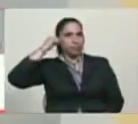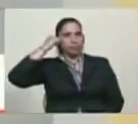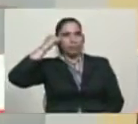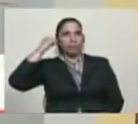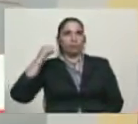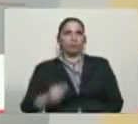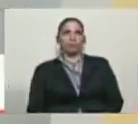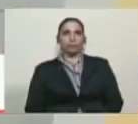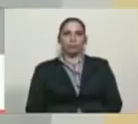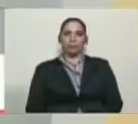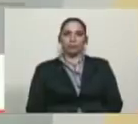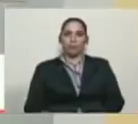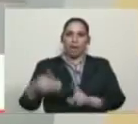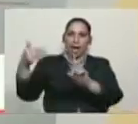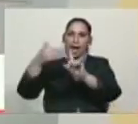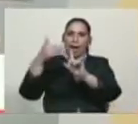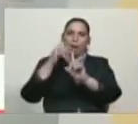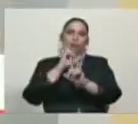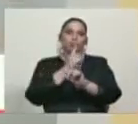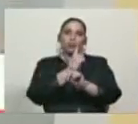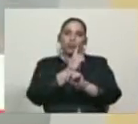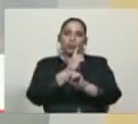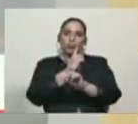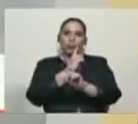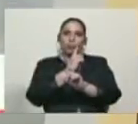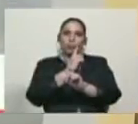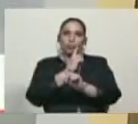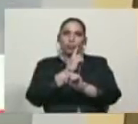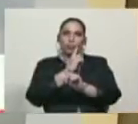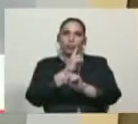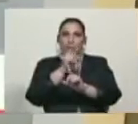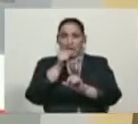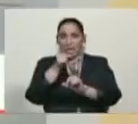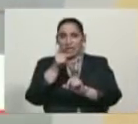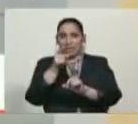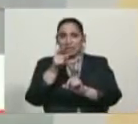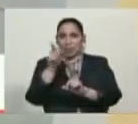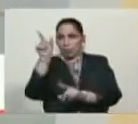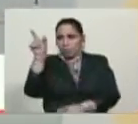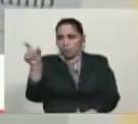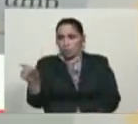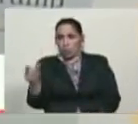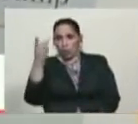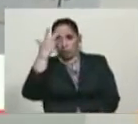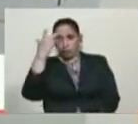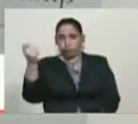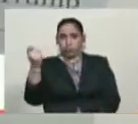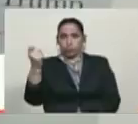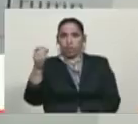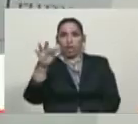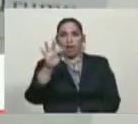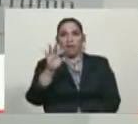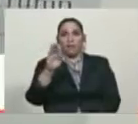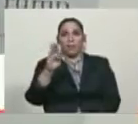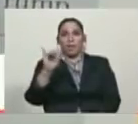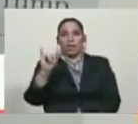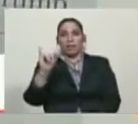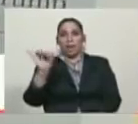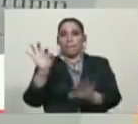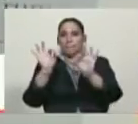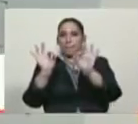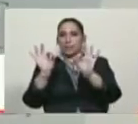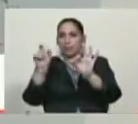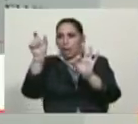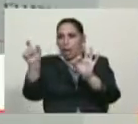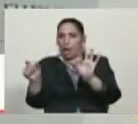la amenaza de un agente del fbi un agente especial de